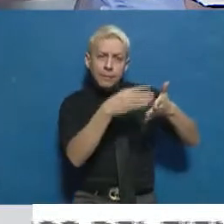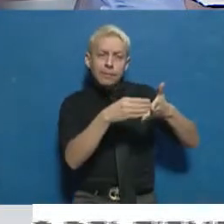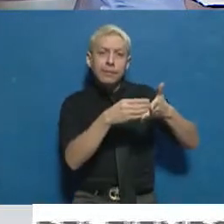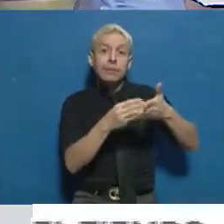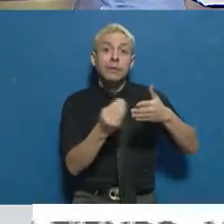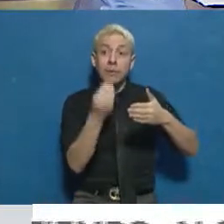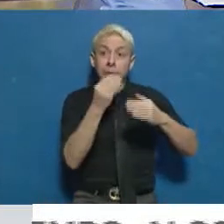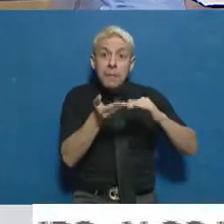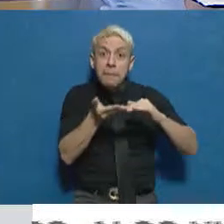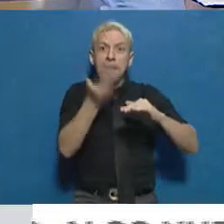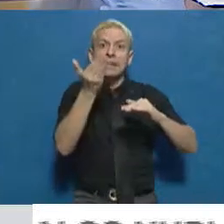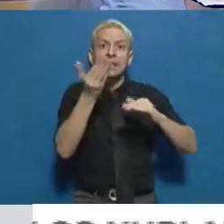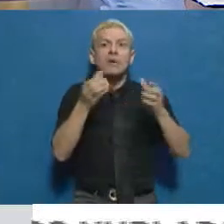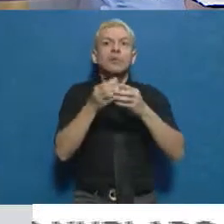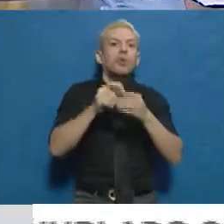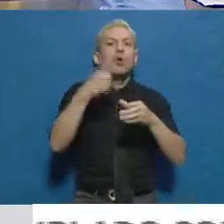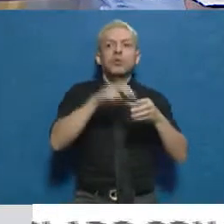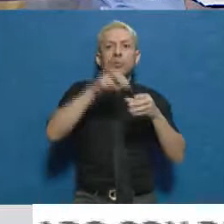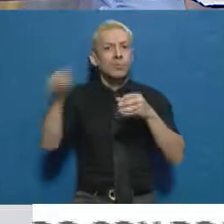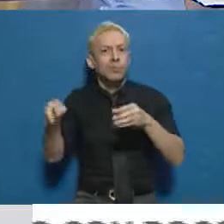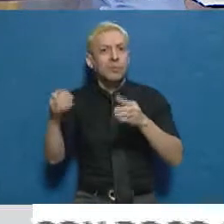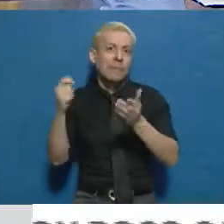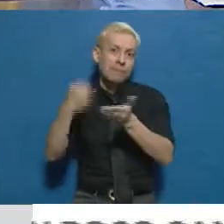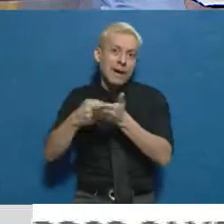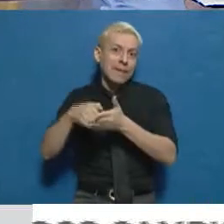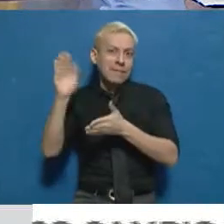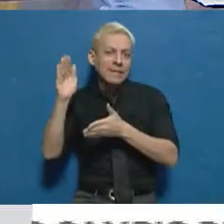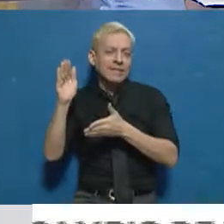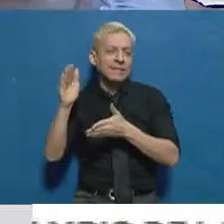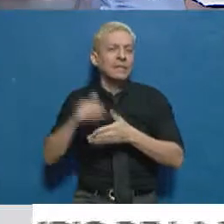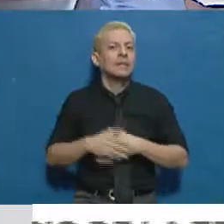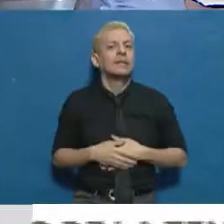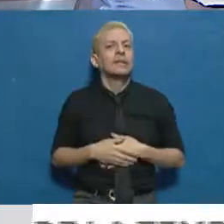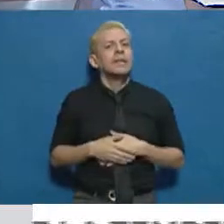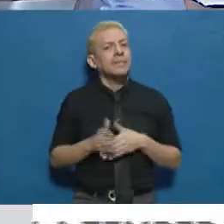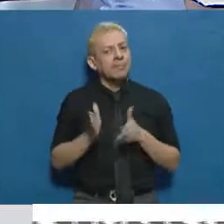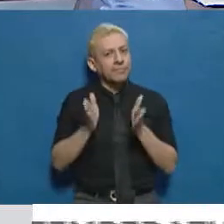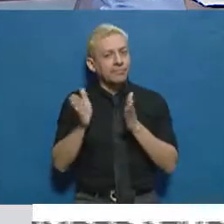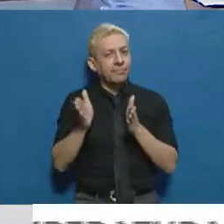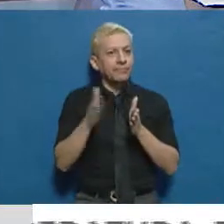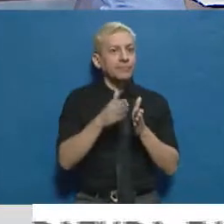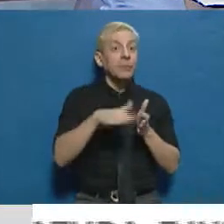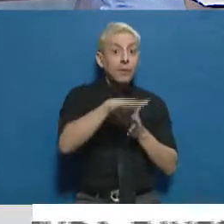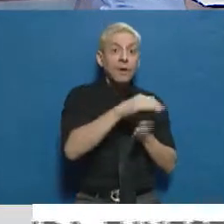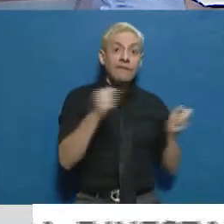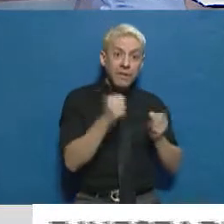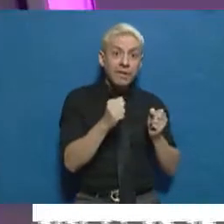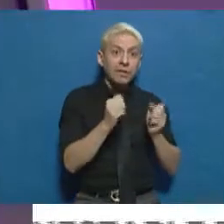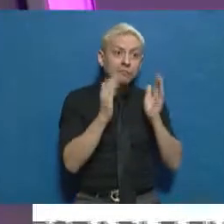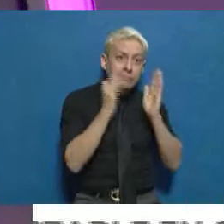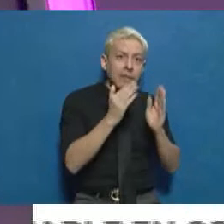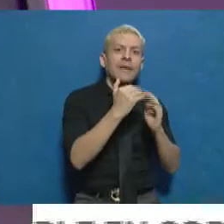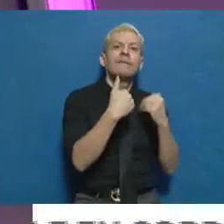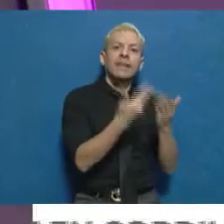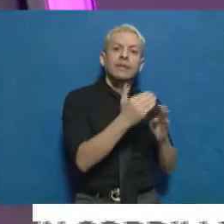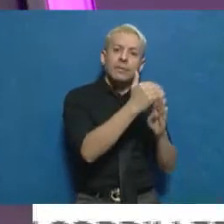en tu rango, te pasás a otra categoría y pagas más. Entonces se apunta por los dos lados, a tener un beneficio por zona fría, pero también a tener un